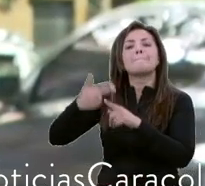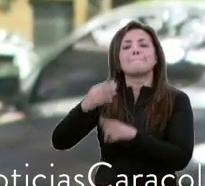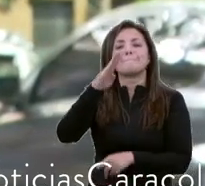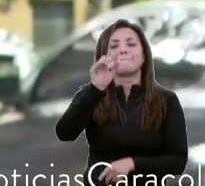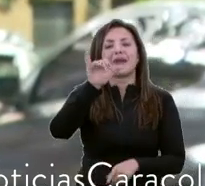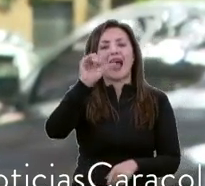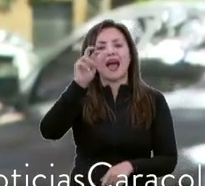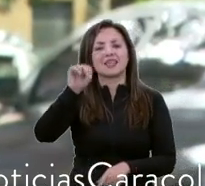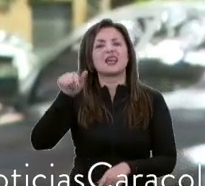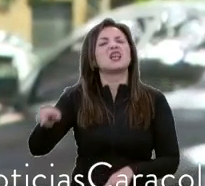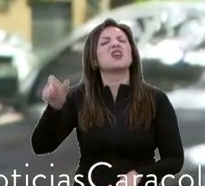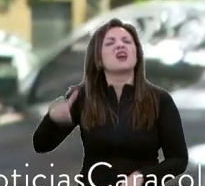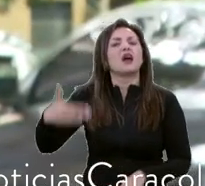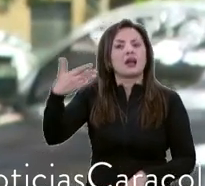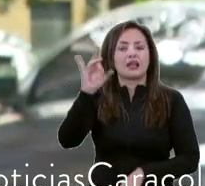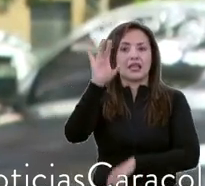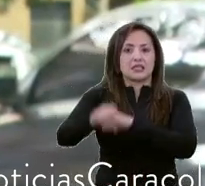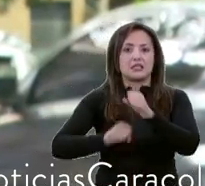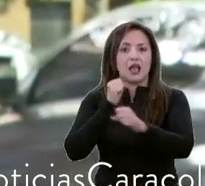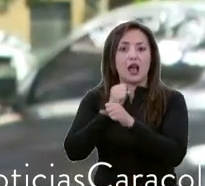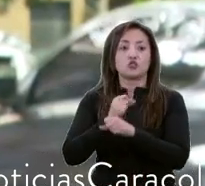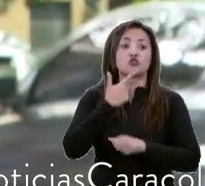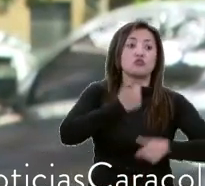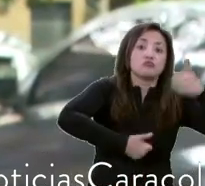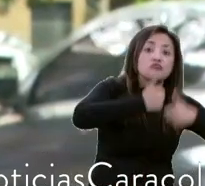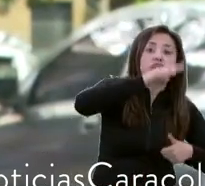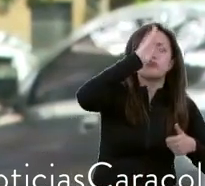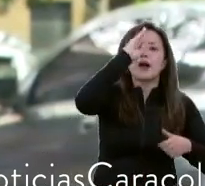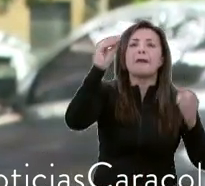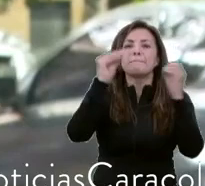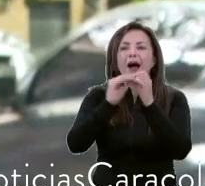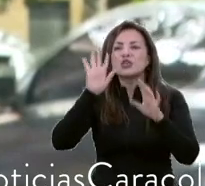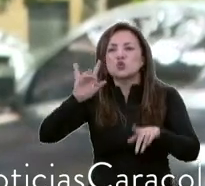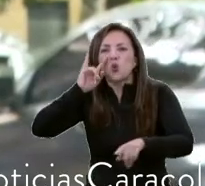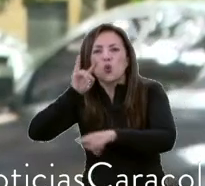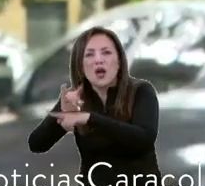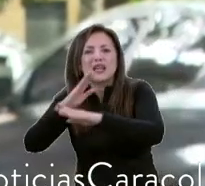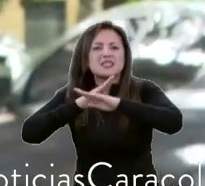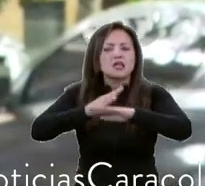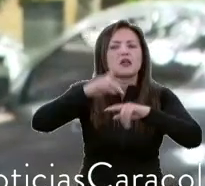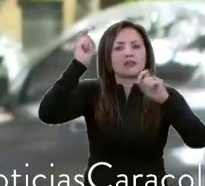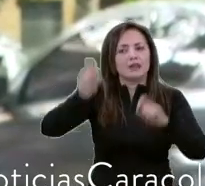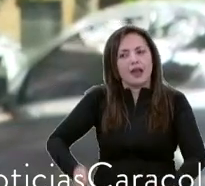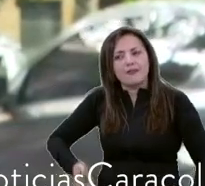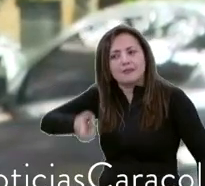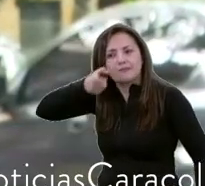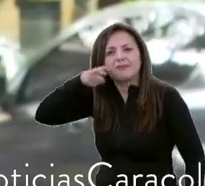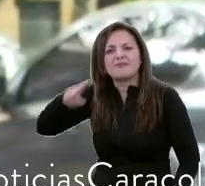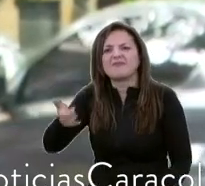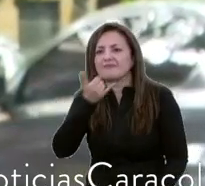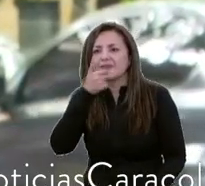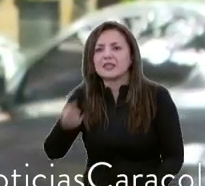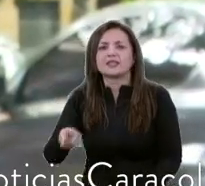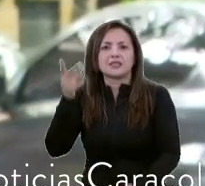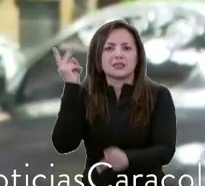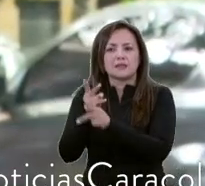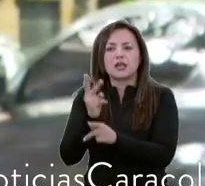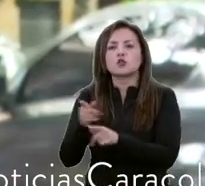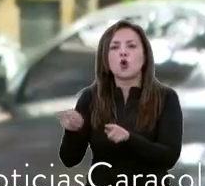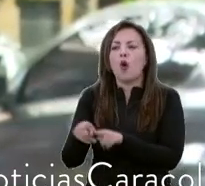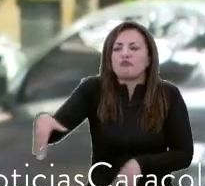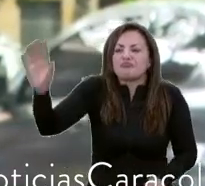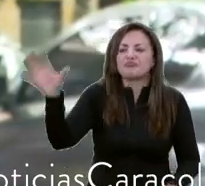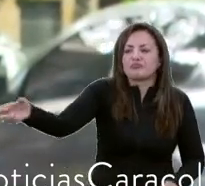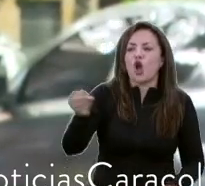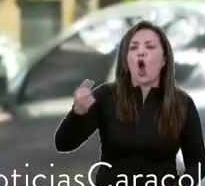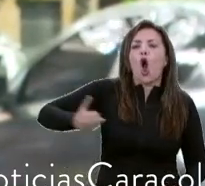15 años. Las autoridades y también expertos en seguridad piden ponerle la lupa a estos casos de instrumentalización de menores de edad